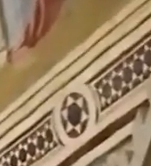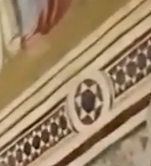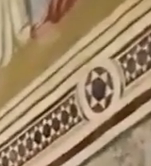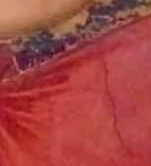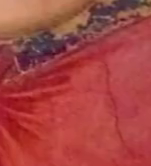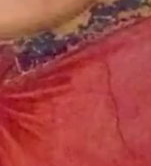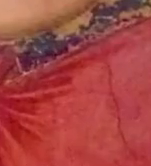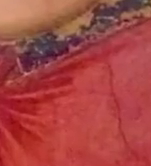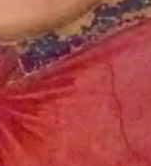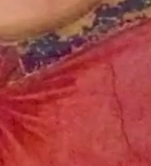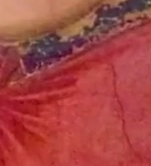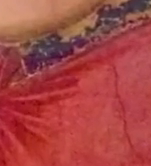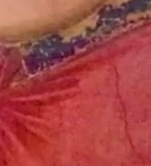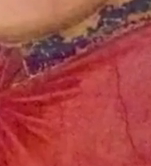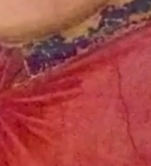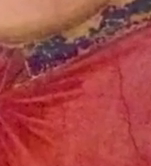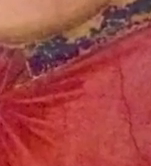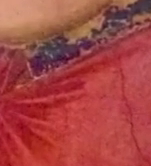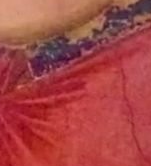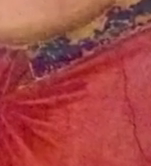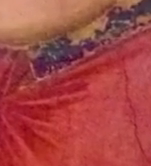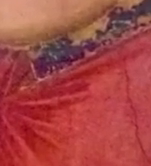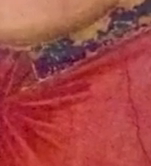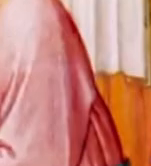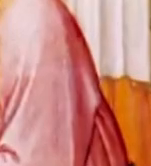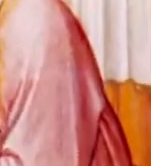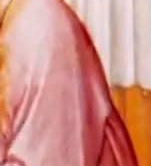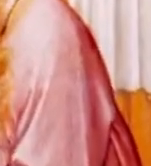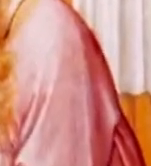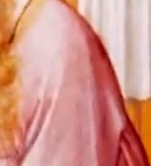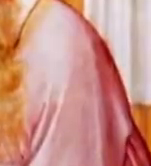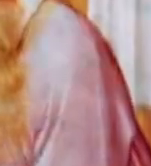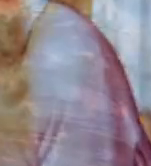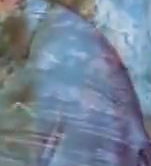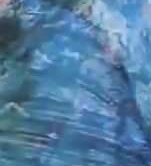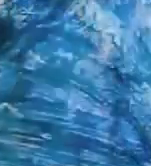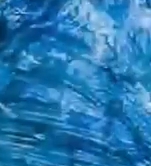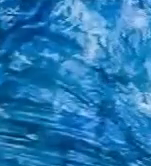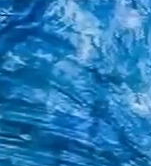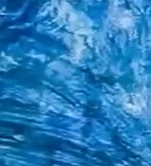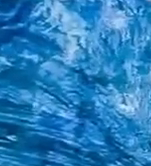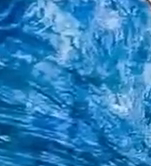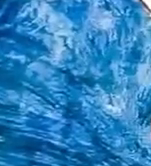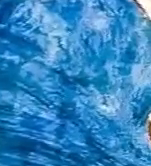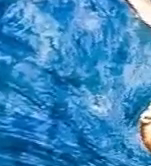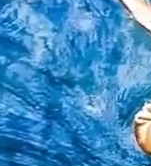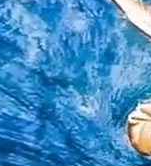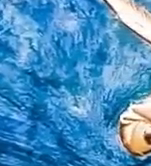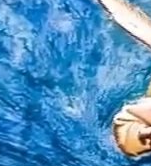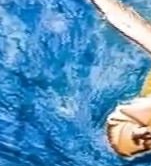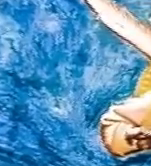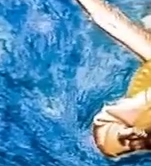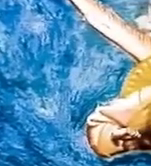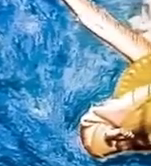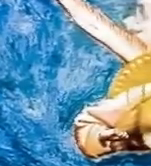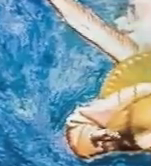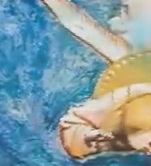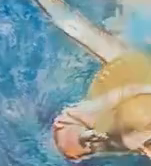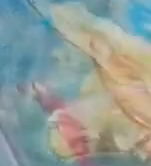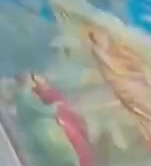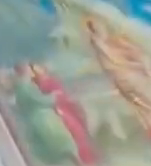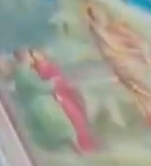escenas tales como la traición de Judas Iscariote a Jesucristo. Por esto se le considera como un puente entre los personajes bidimensionales